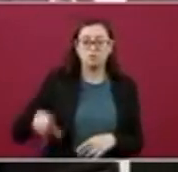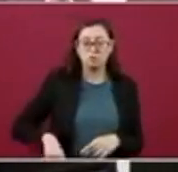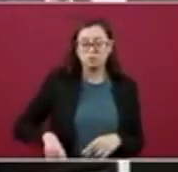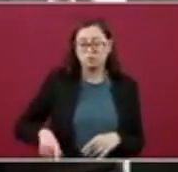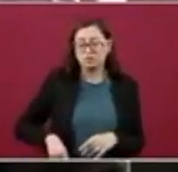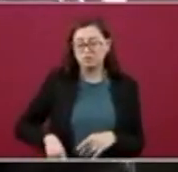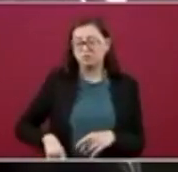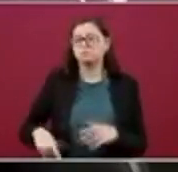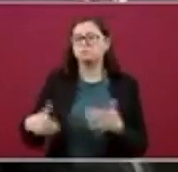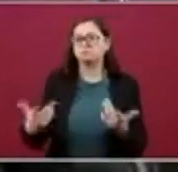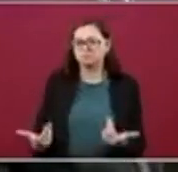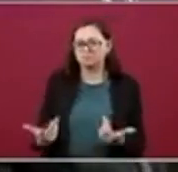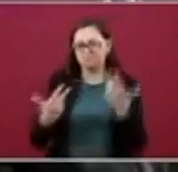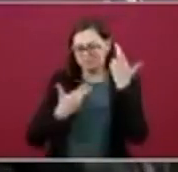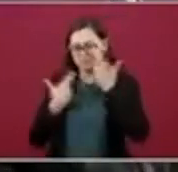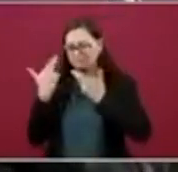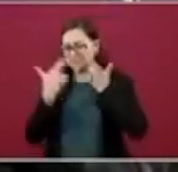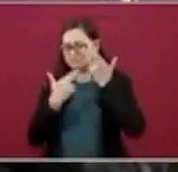planta terminada